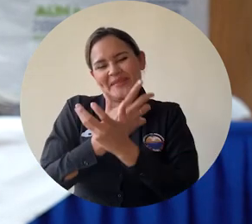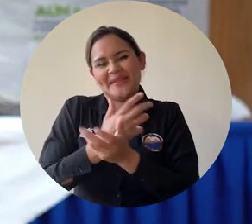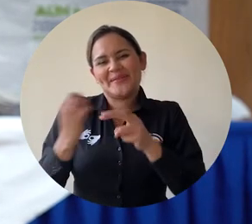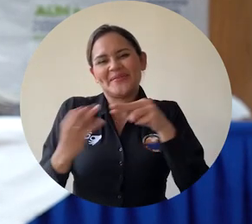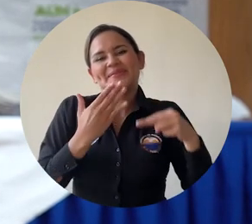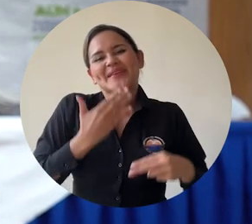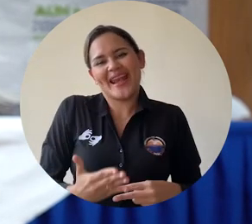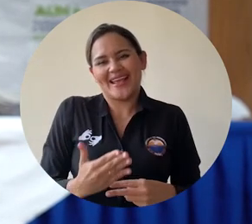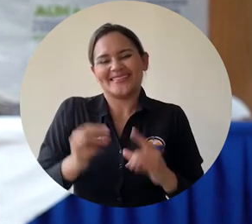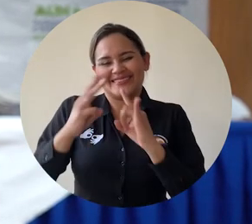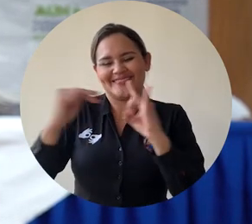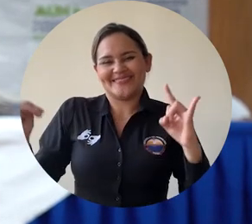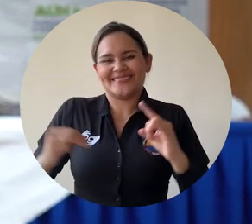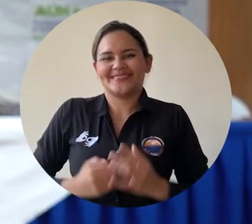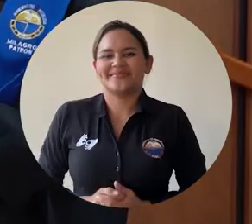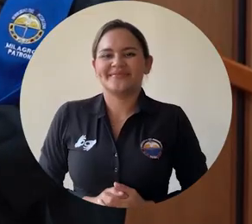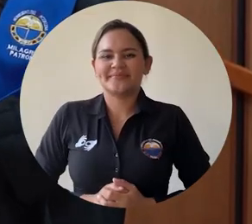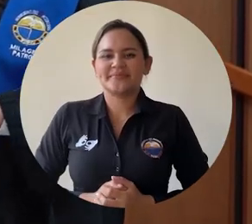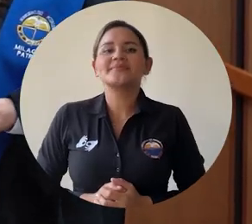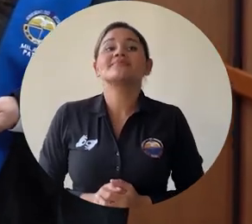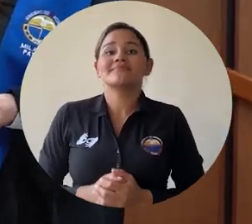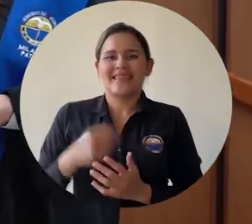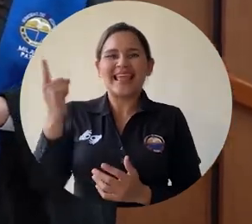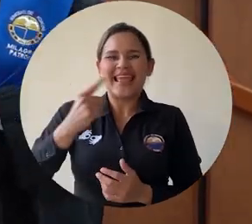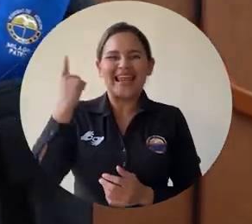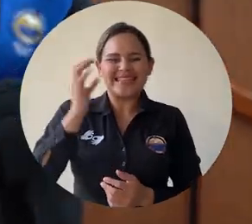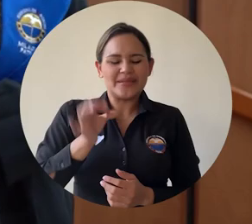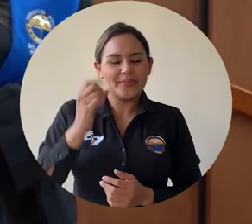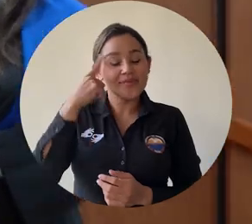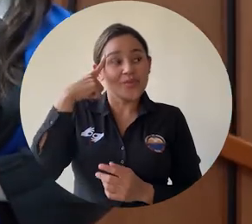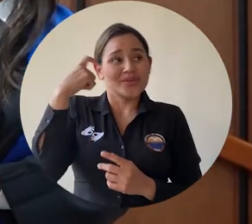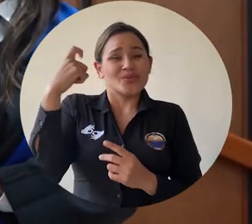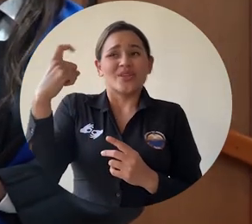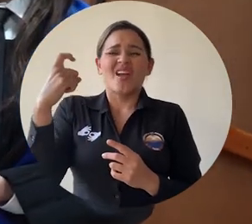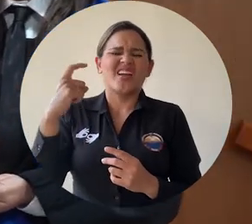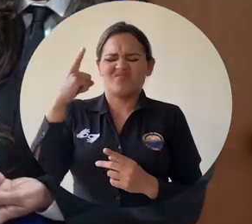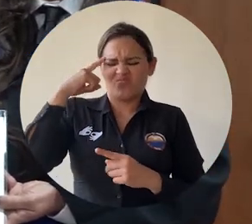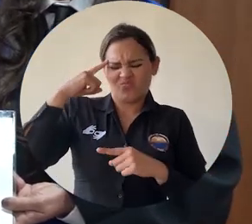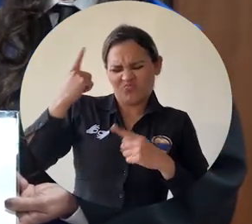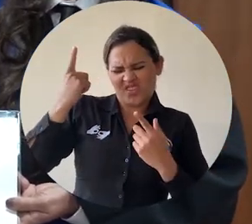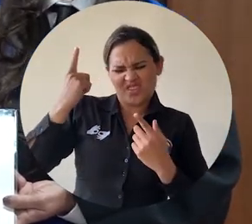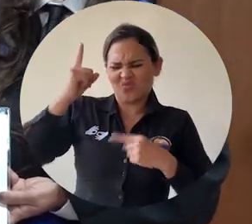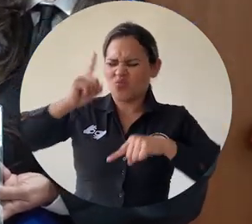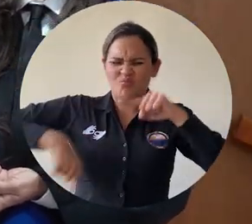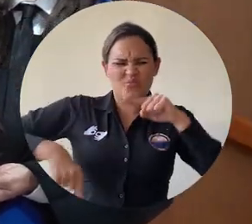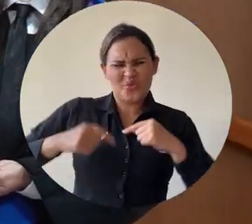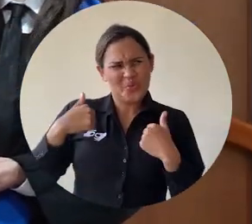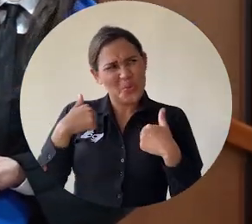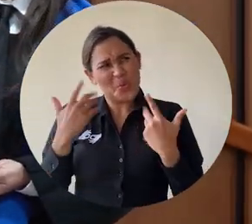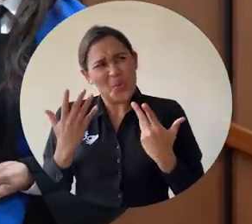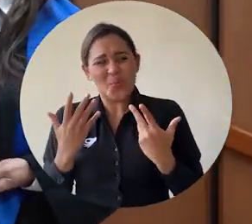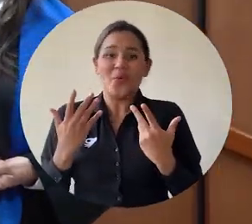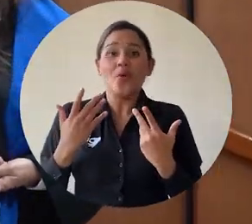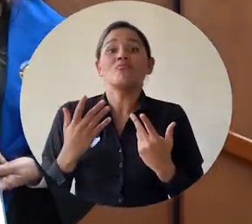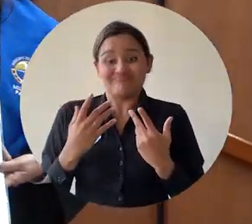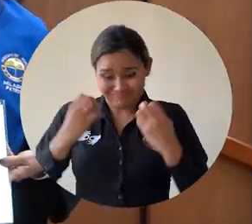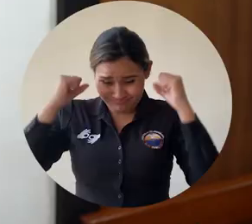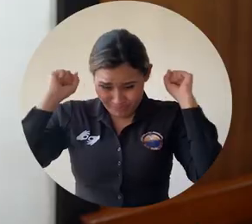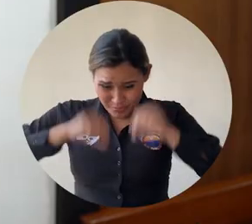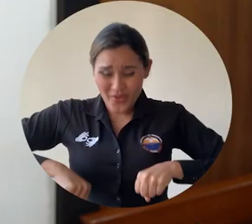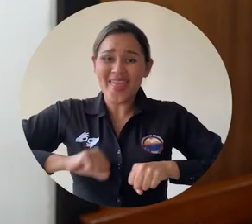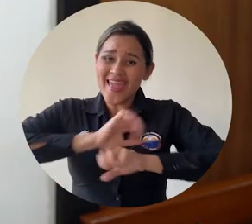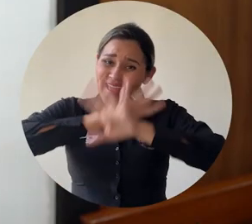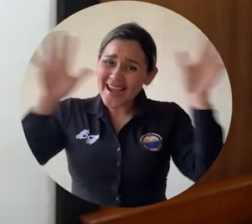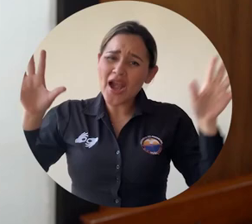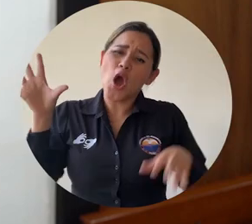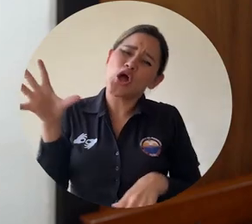de la Educación de la Universidad de Magdalena. Muchas veces tenemos sueños y creemos que son imposibles, pero yo le digo a cada persona que está